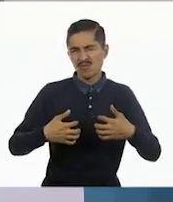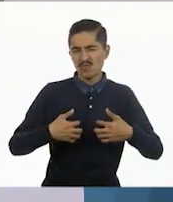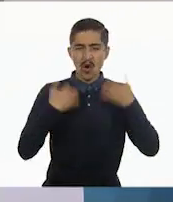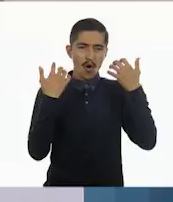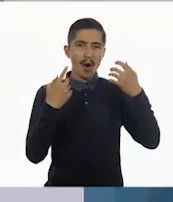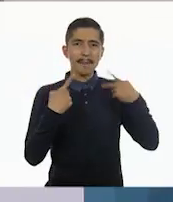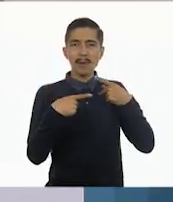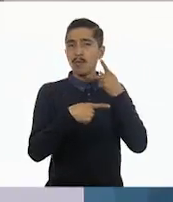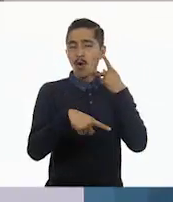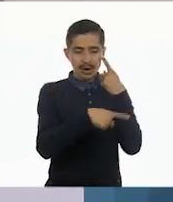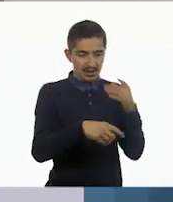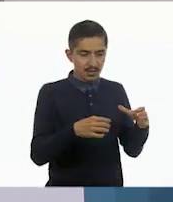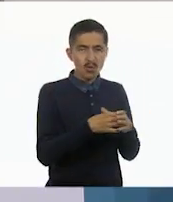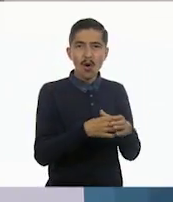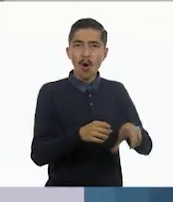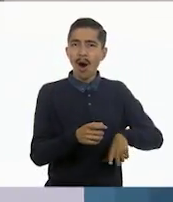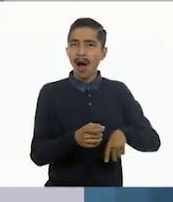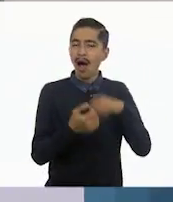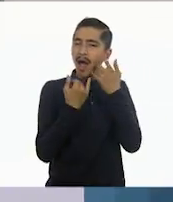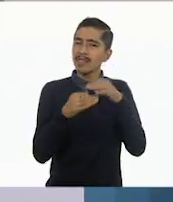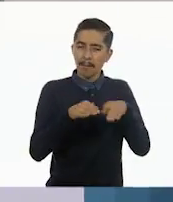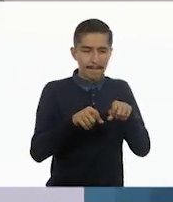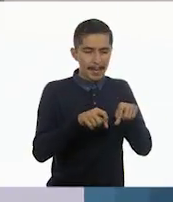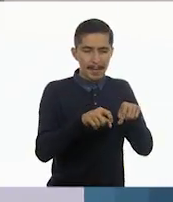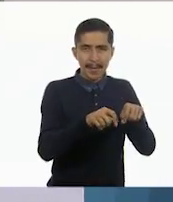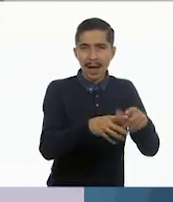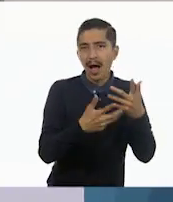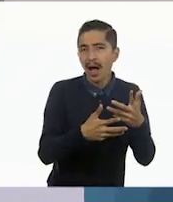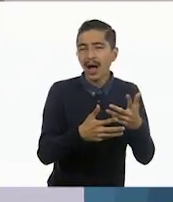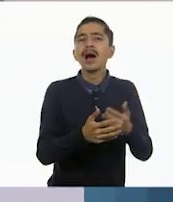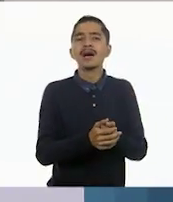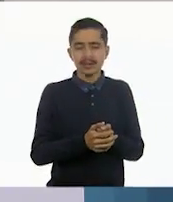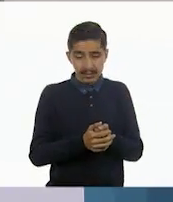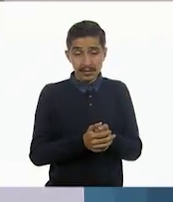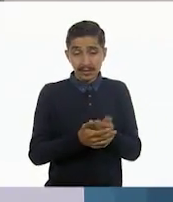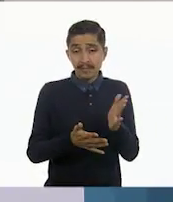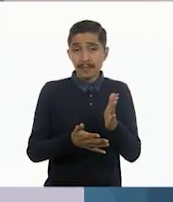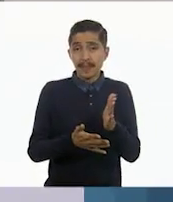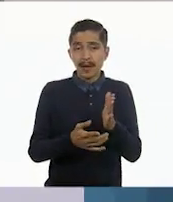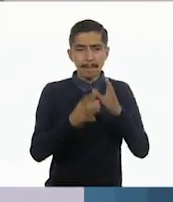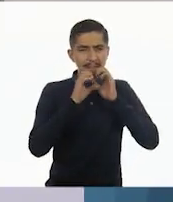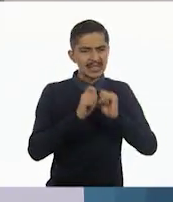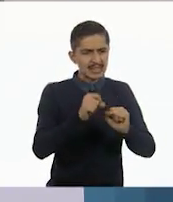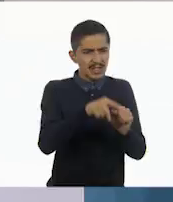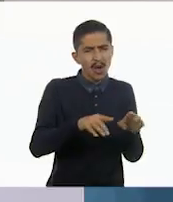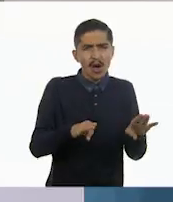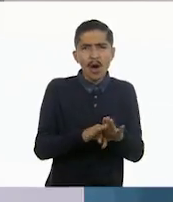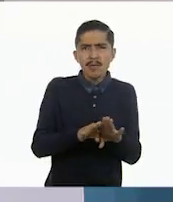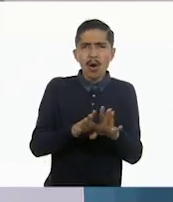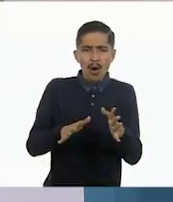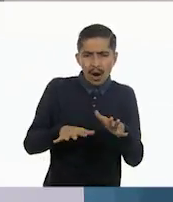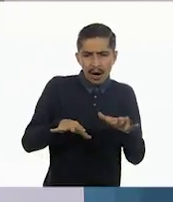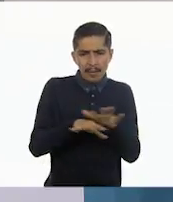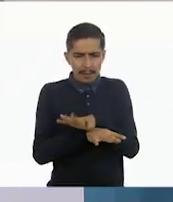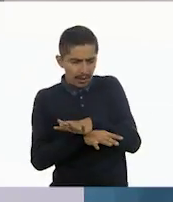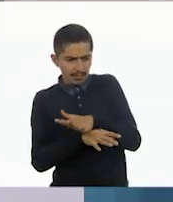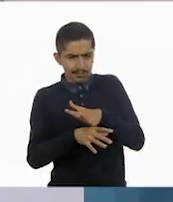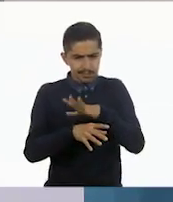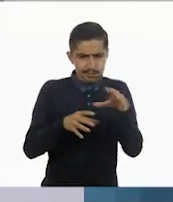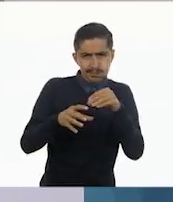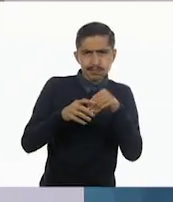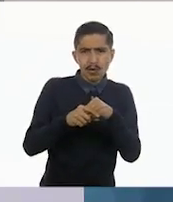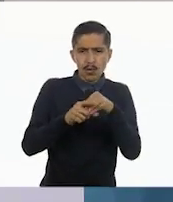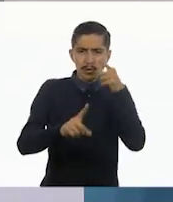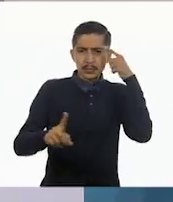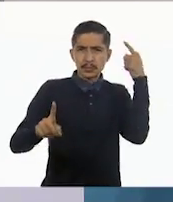los conservadores, que se veían desesperados cómo Maximiliano y su imperio liberal iba frustrando todos y cada uno de